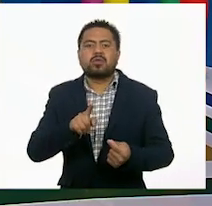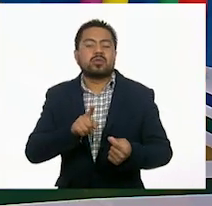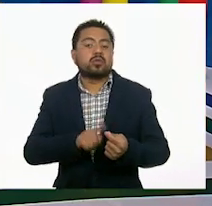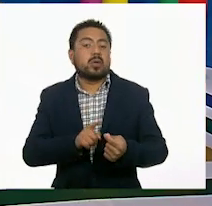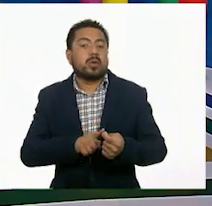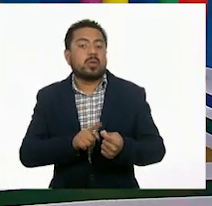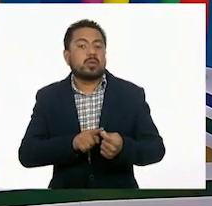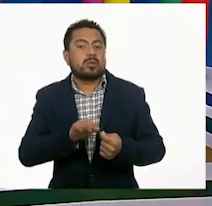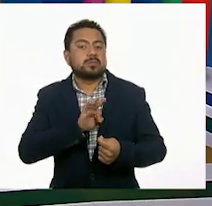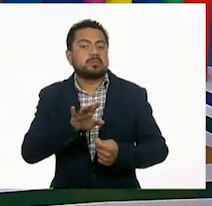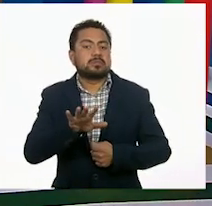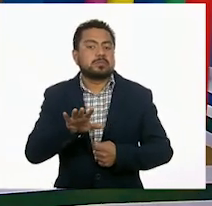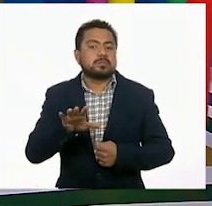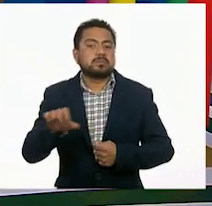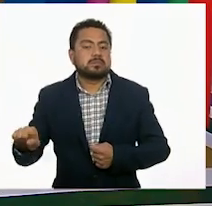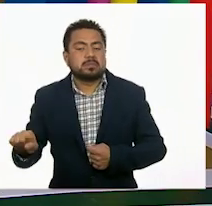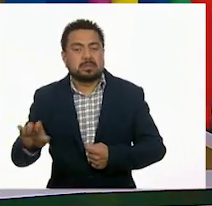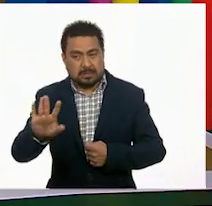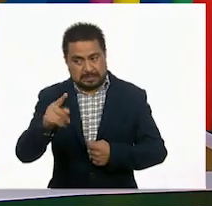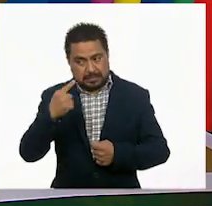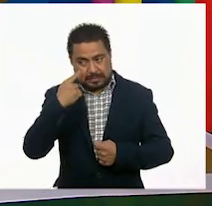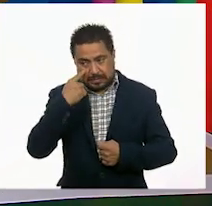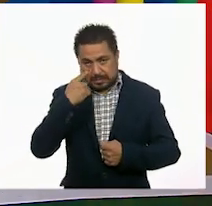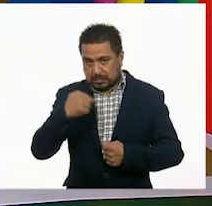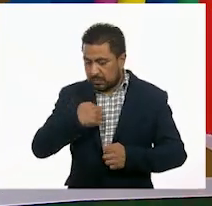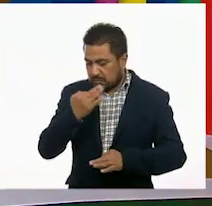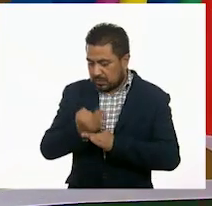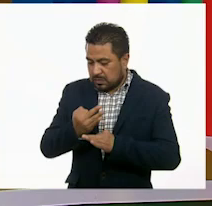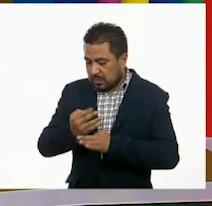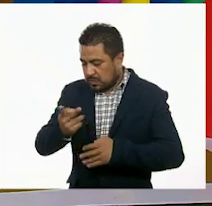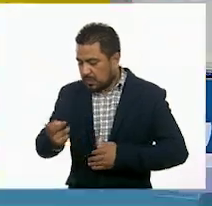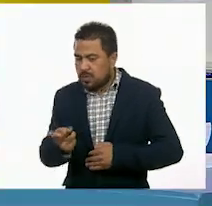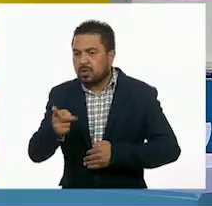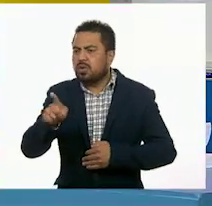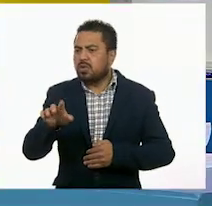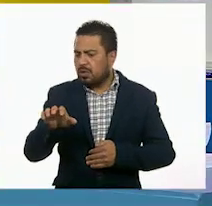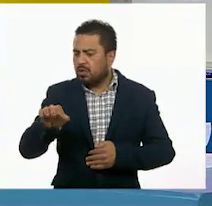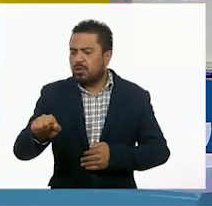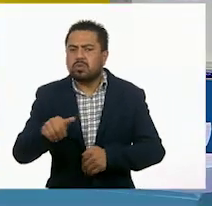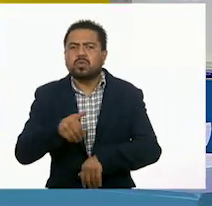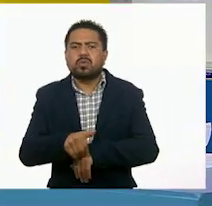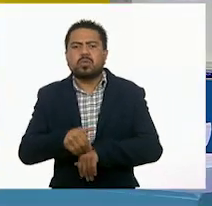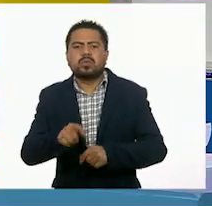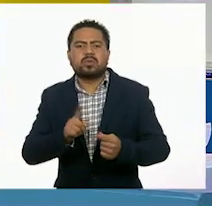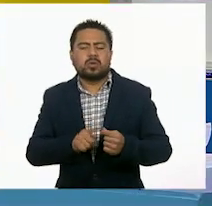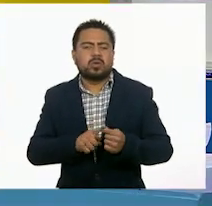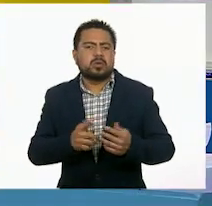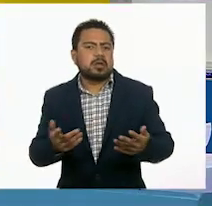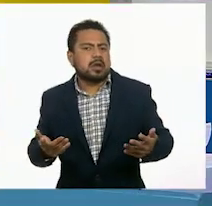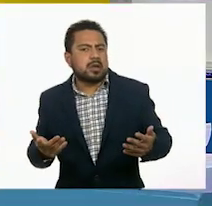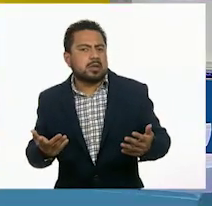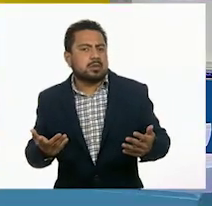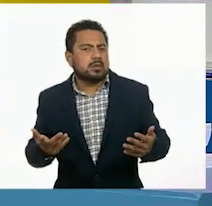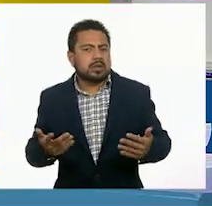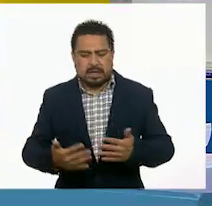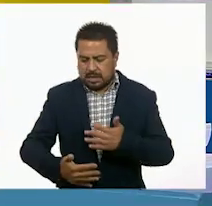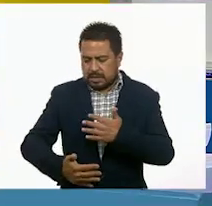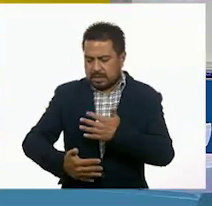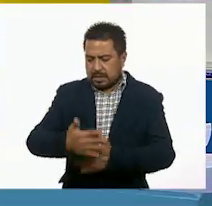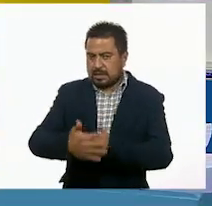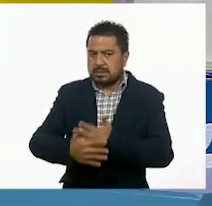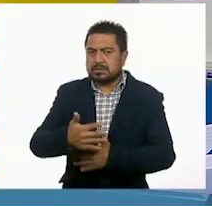¿Dónde ubicaríamos, fíjate bien la pregunta, ¿dónde ubicaríamos el número